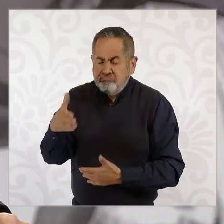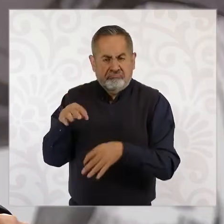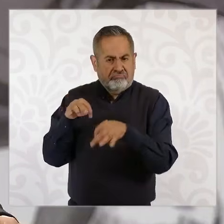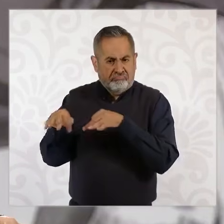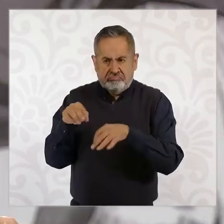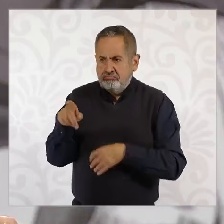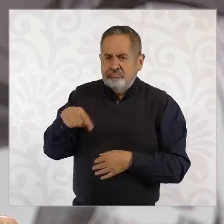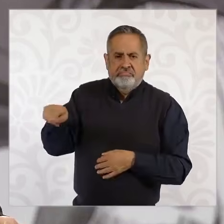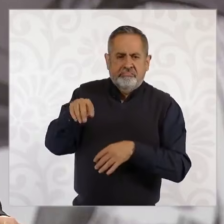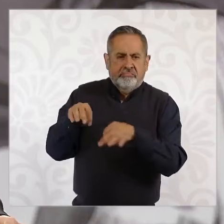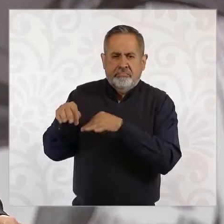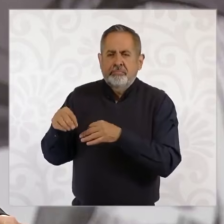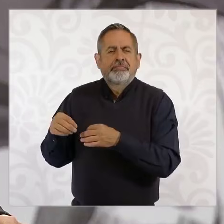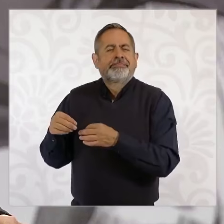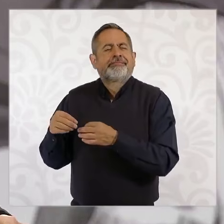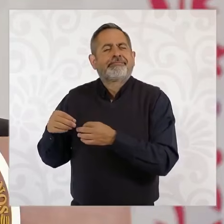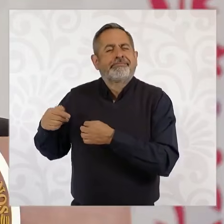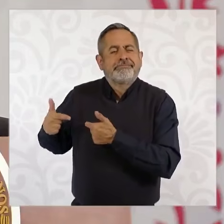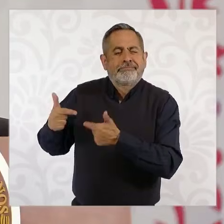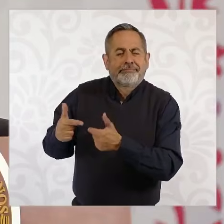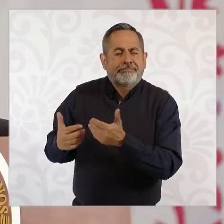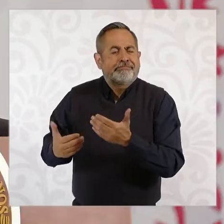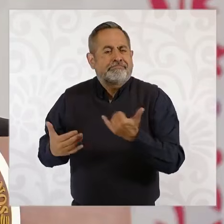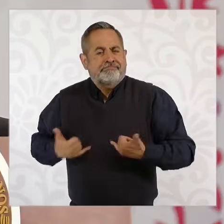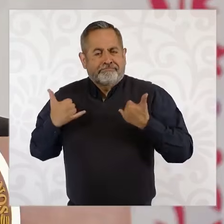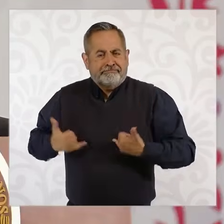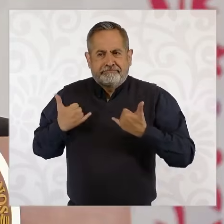Ellos son la generación, la nueva generación.